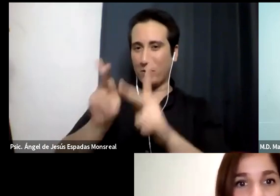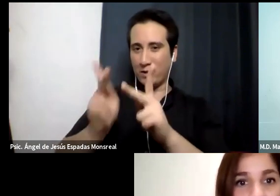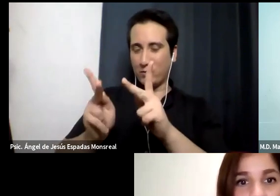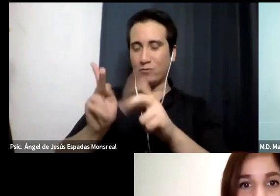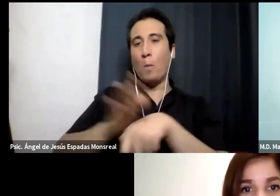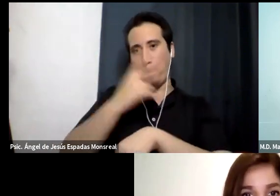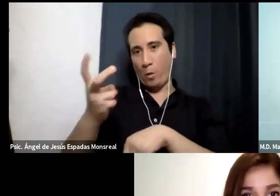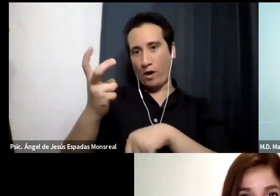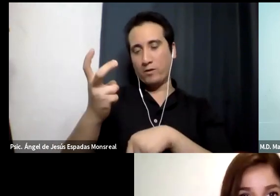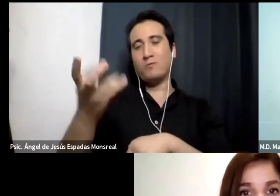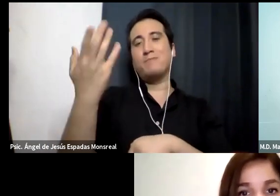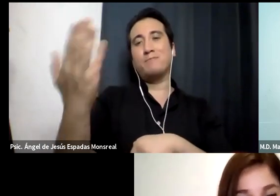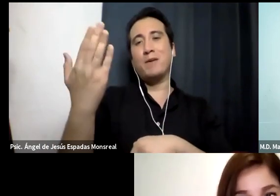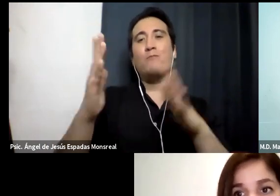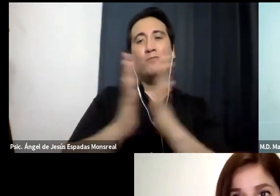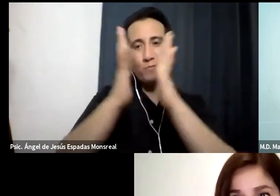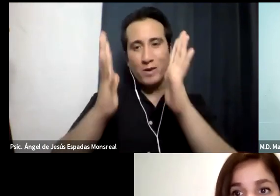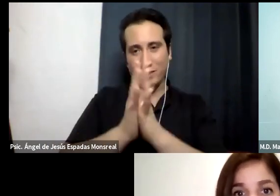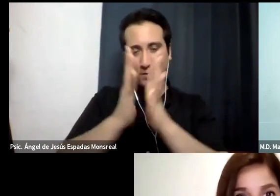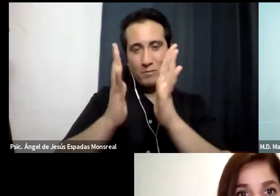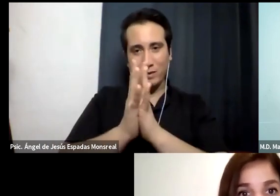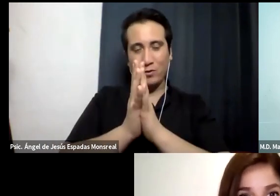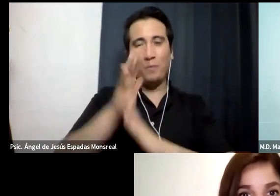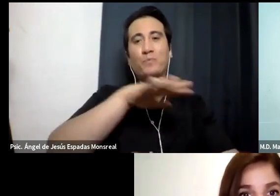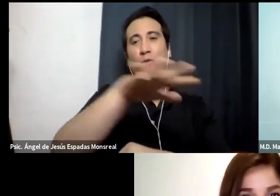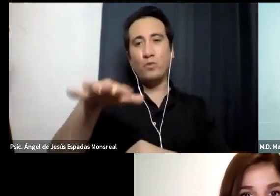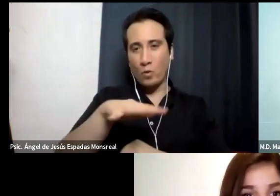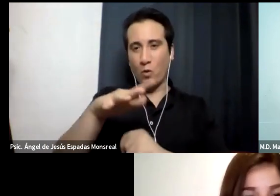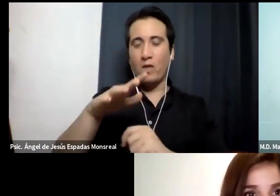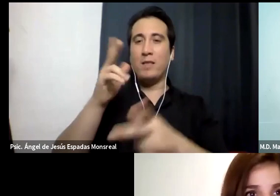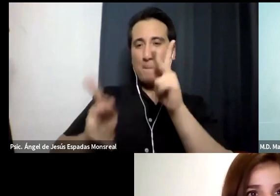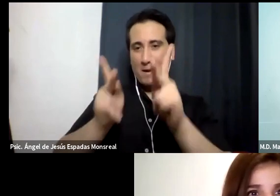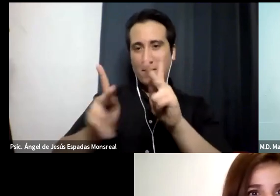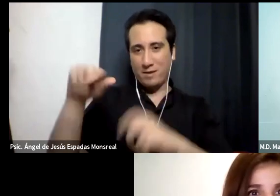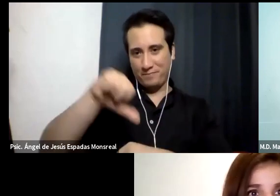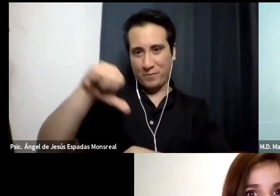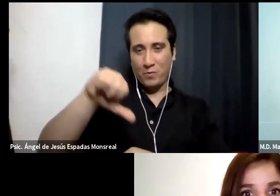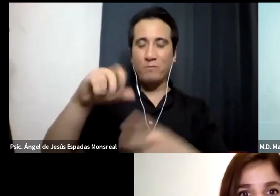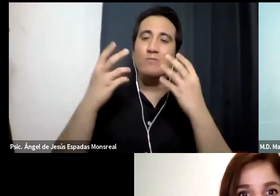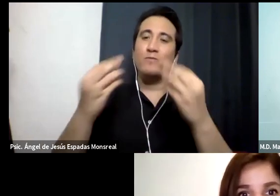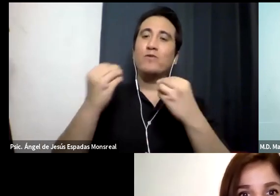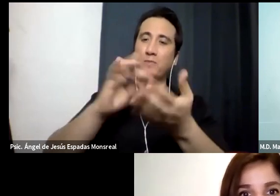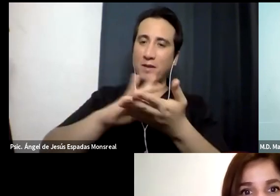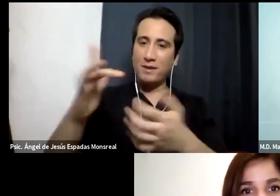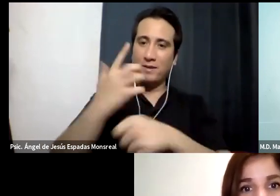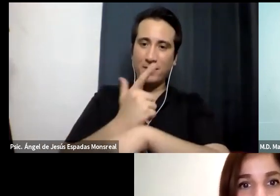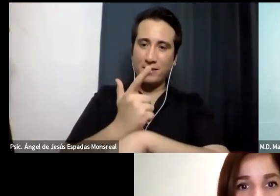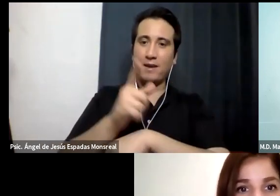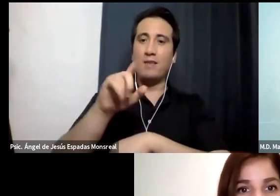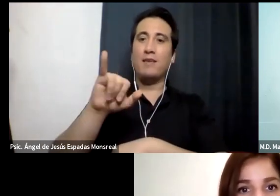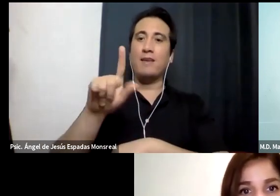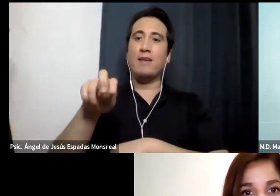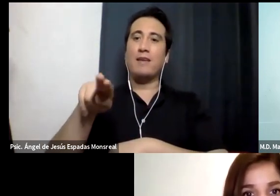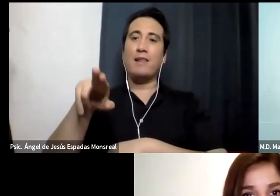pedimos su participación durante toda esta charla. Muchísimas gracias a la licenciada Ileana